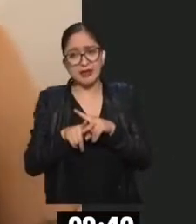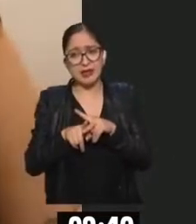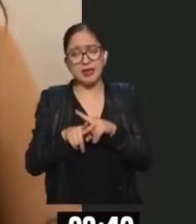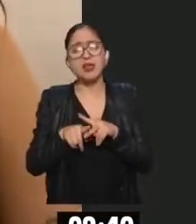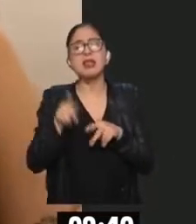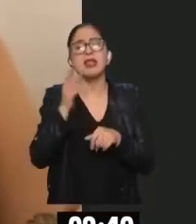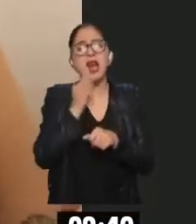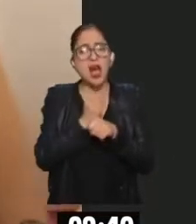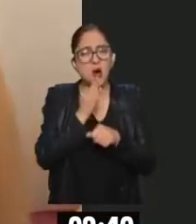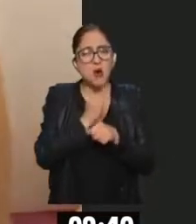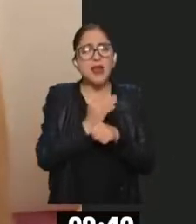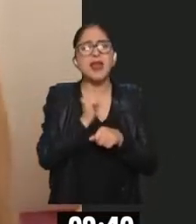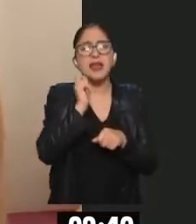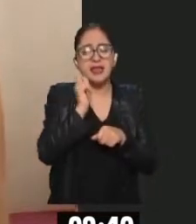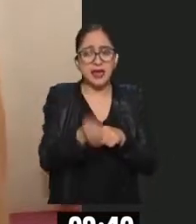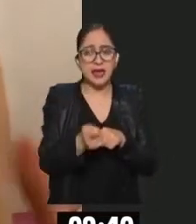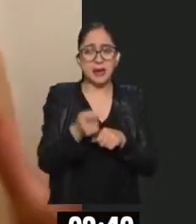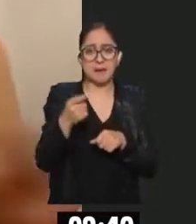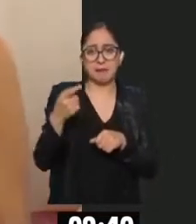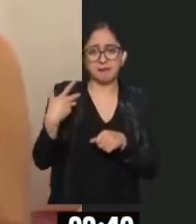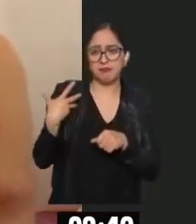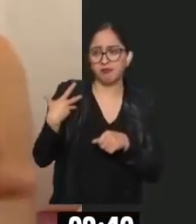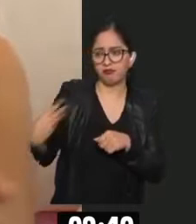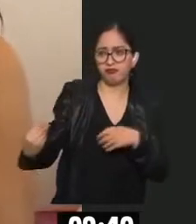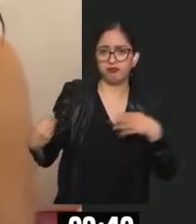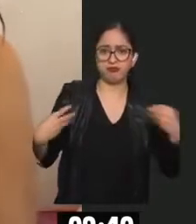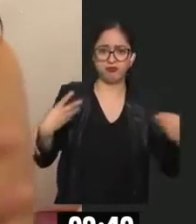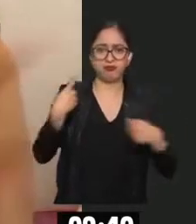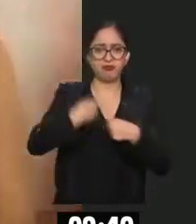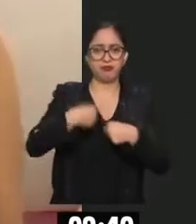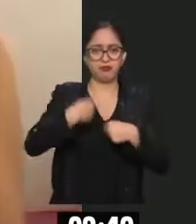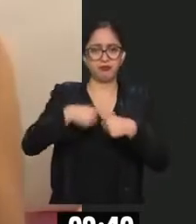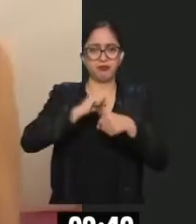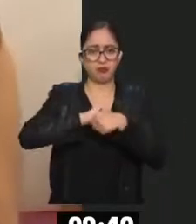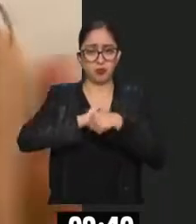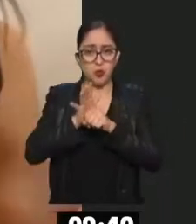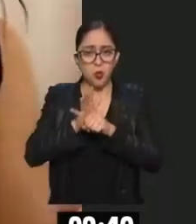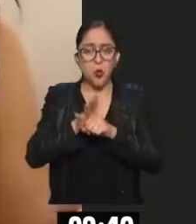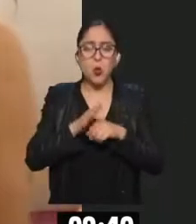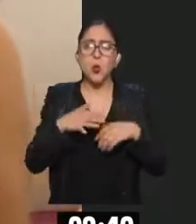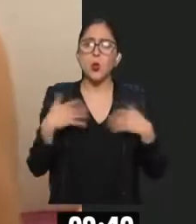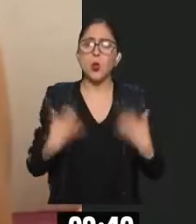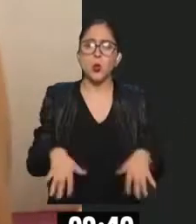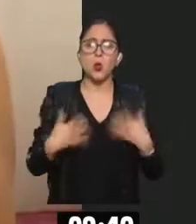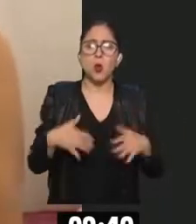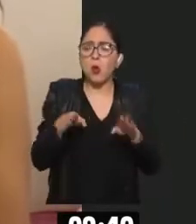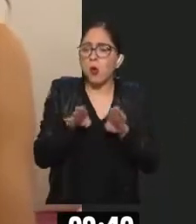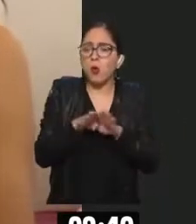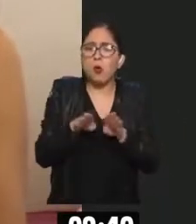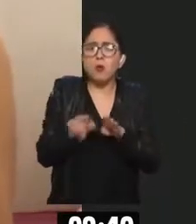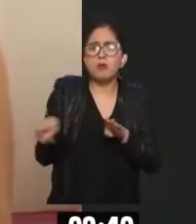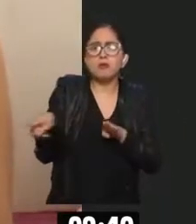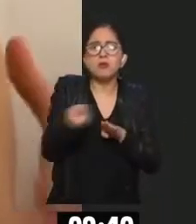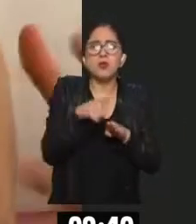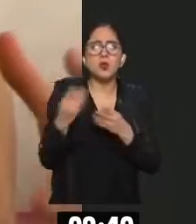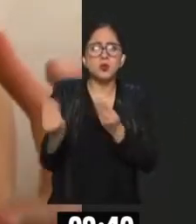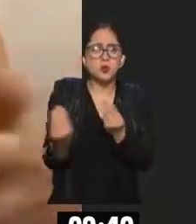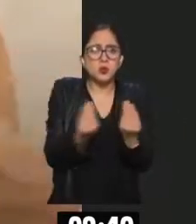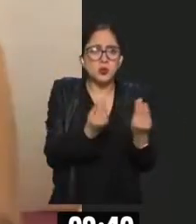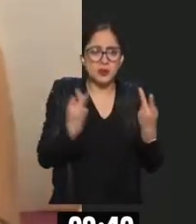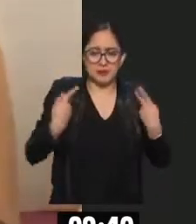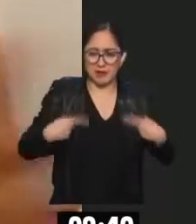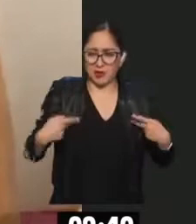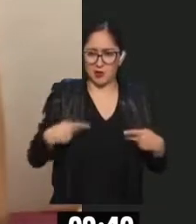Ahora con la pandemia, los podcasts tuvieron un gran boom porque pues mucha gente encerrada en su casa. Pues